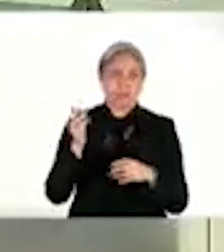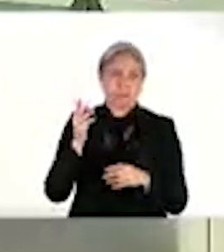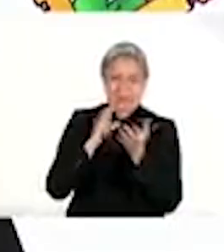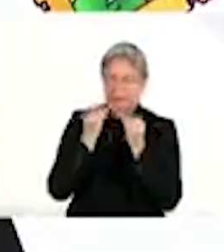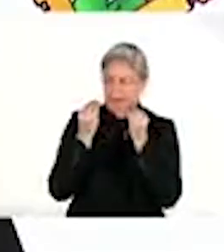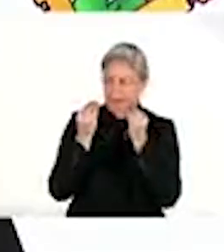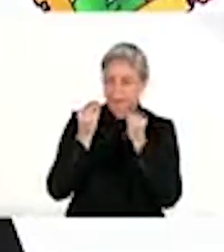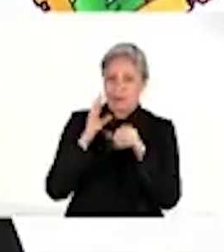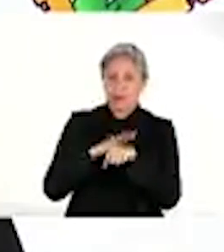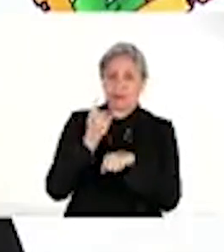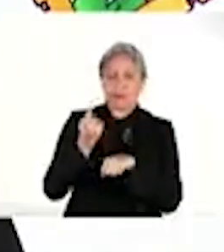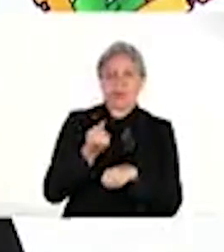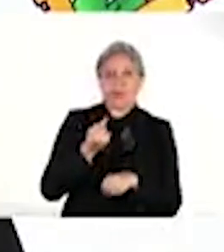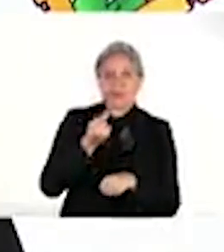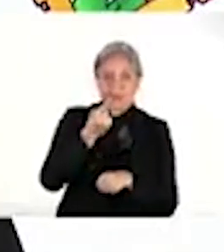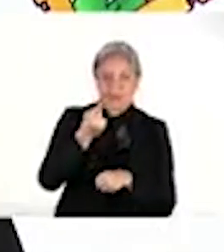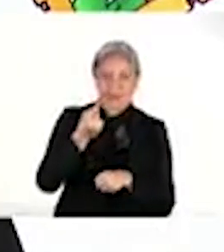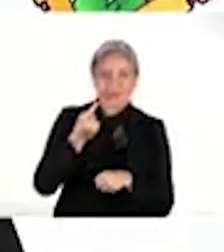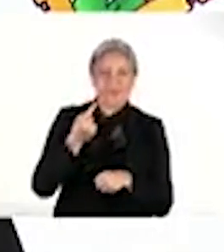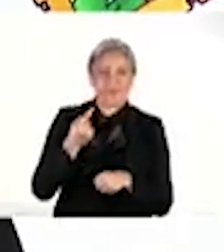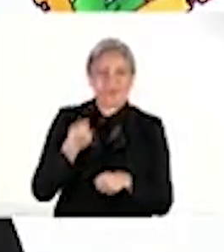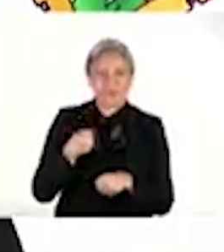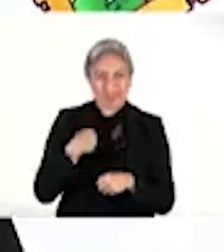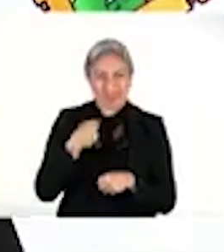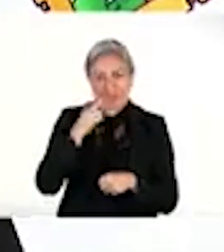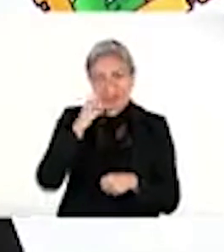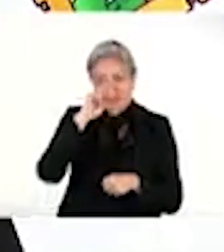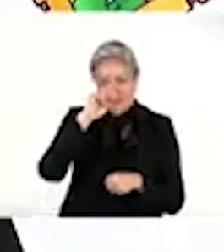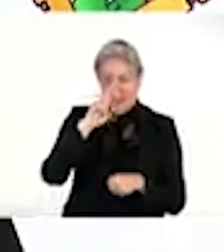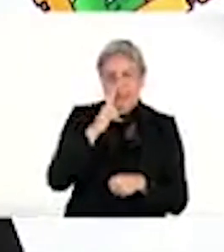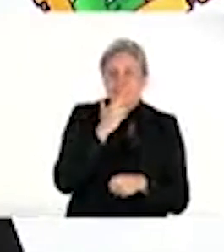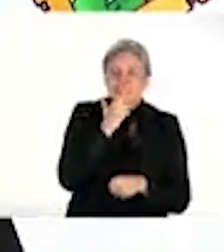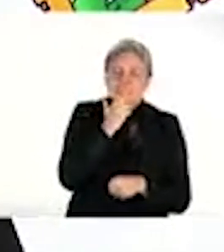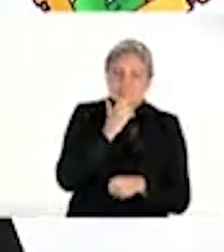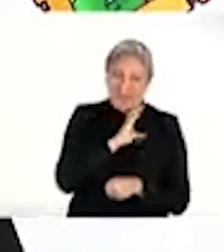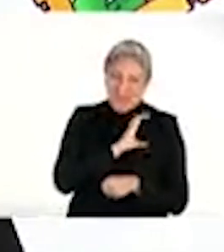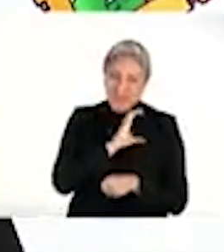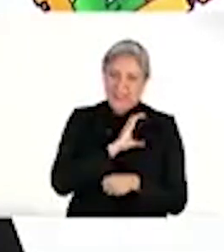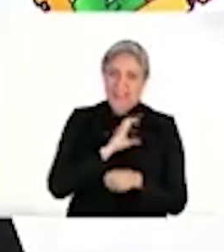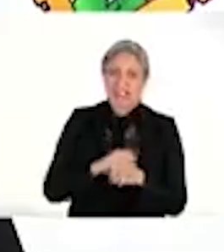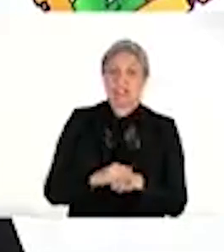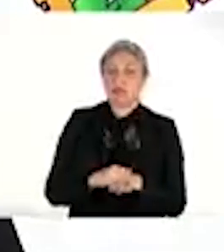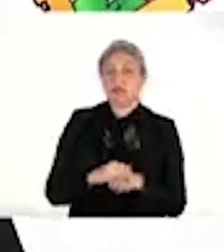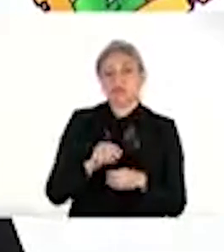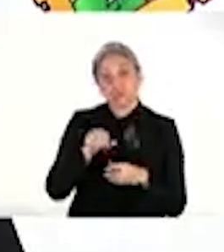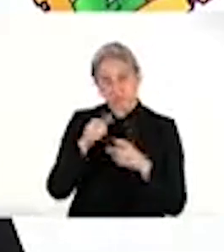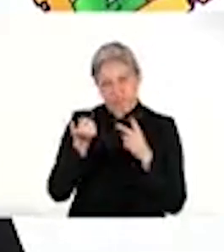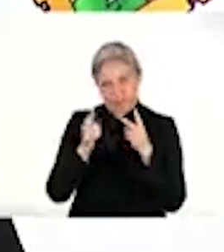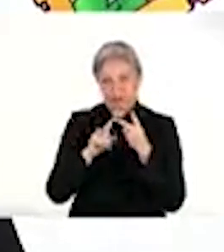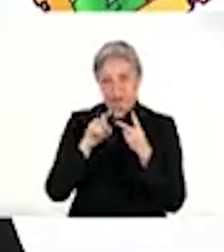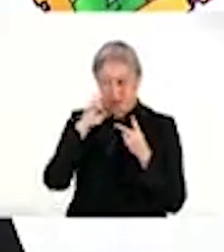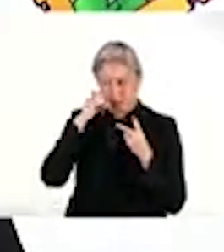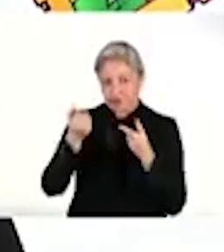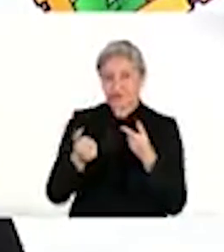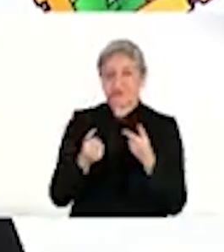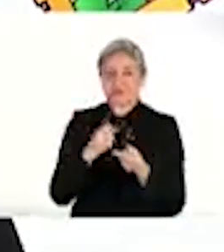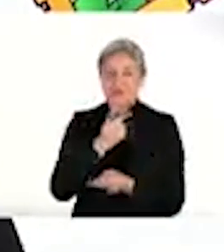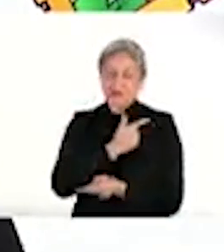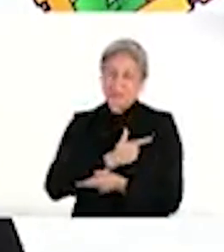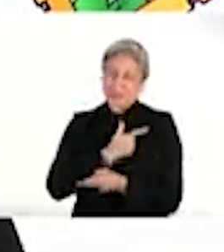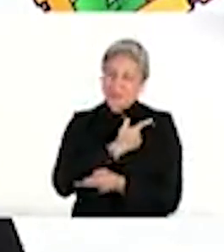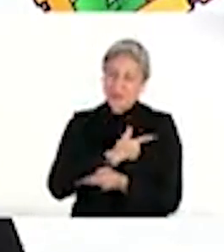tamaulipecos. Otra razón por la que me da mucho gusto estar aquí precisamente hoy es porque la etapa